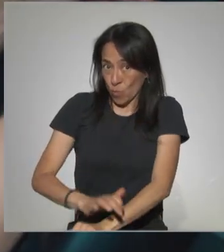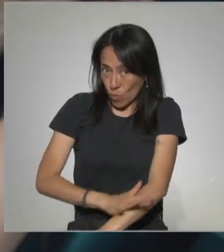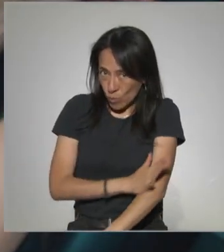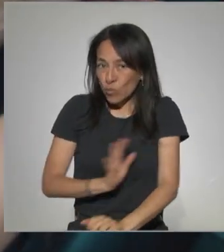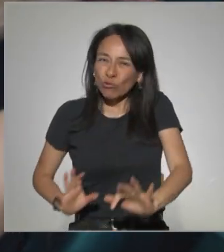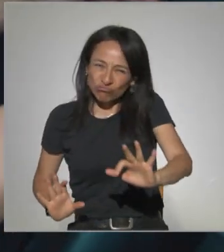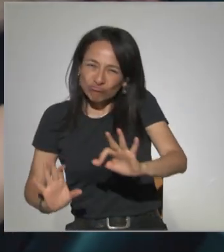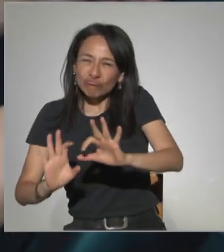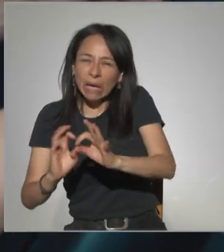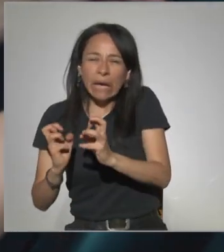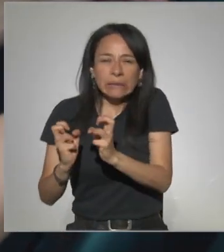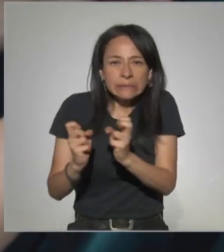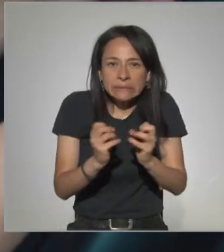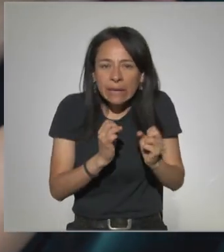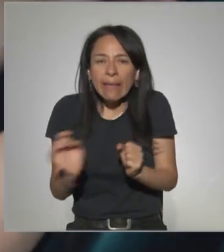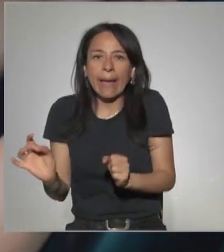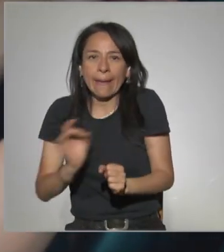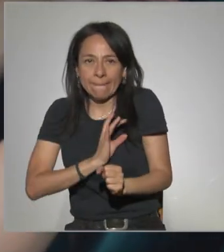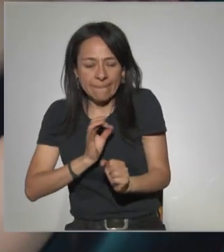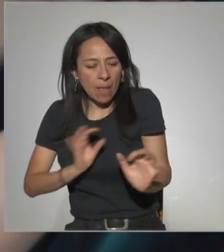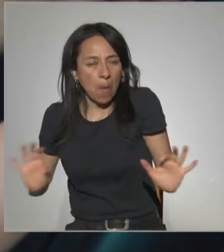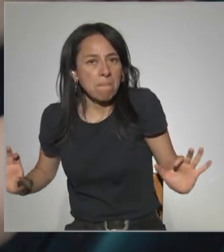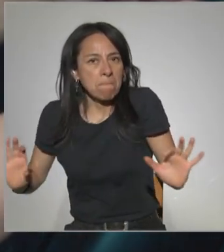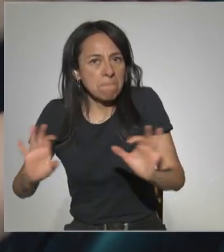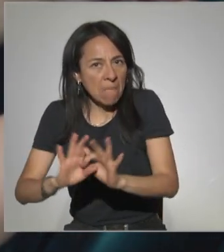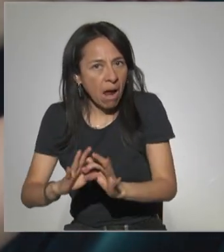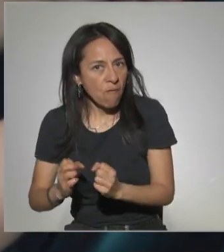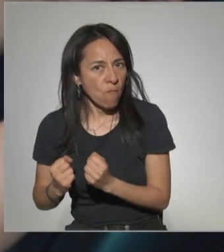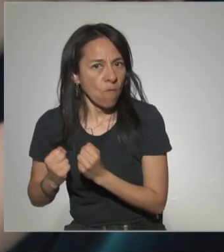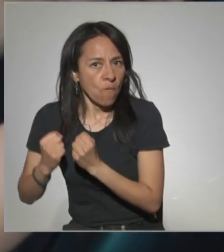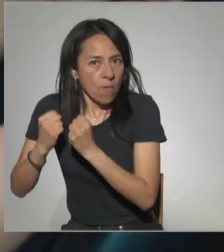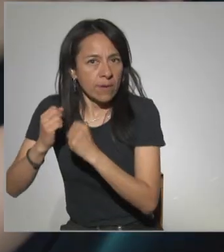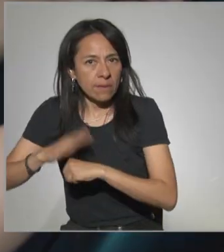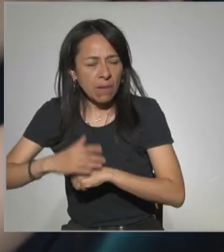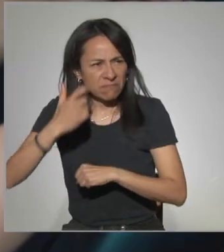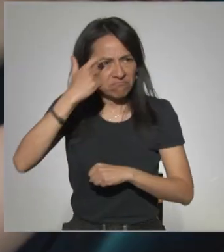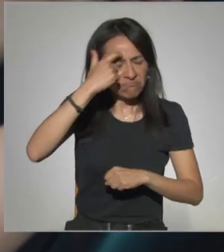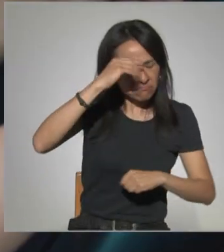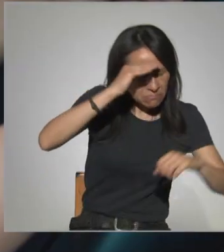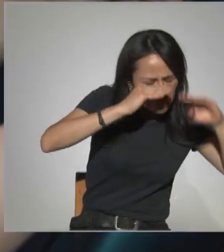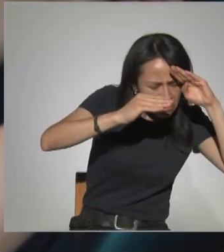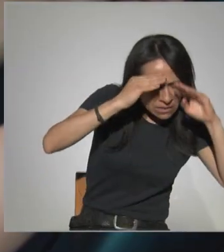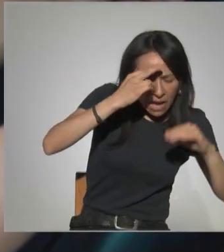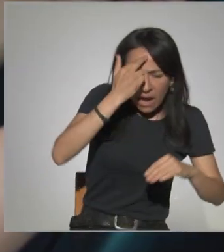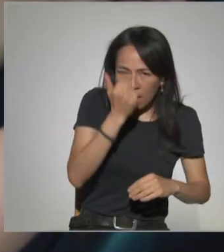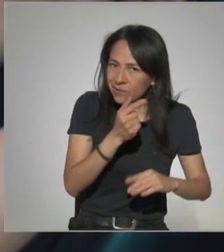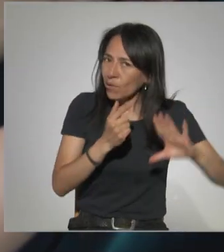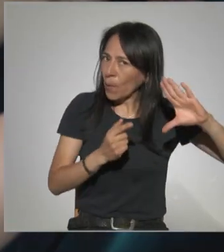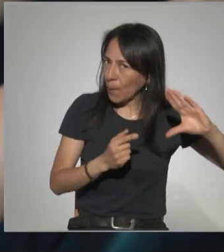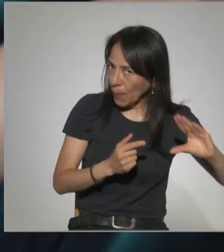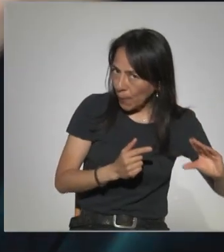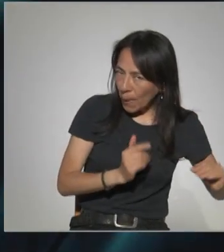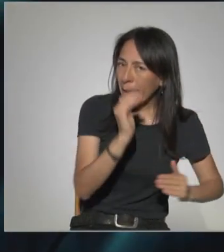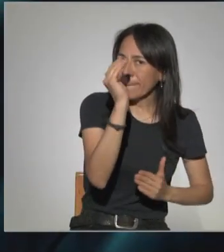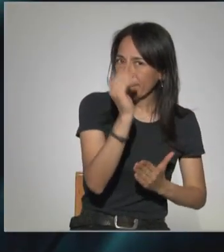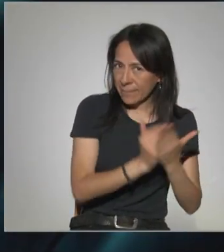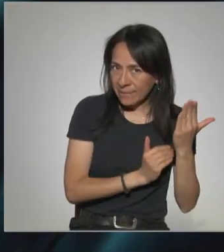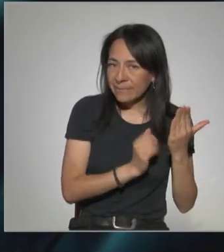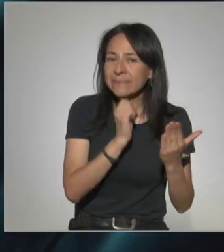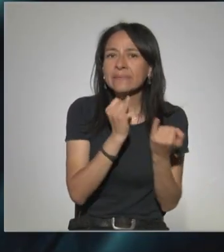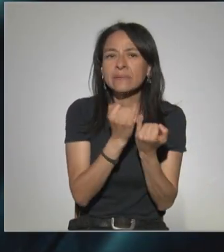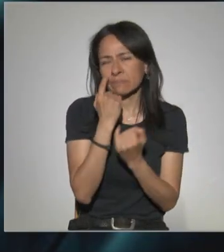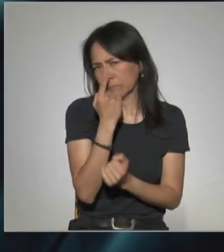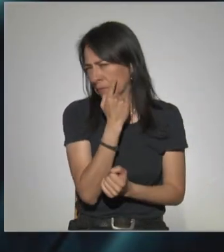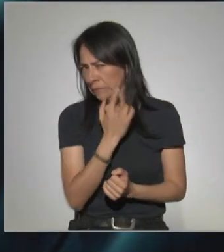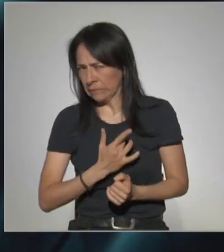ansiedad y miedo, inhibe la zona racional y agudiza de alguna manera la